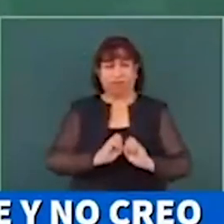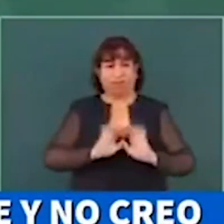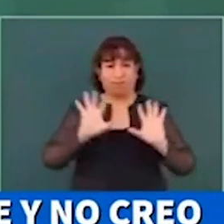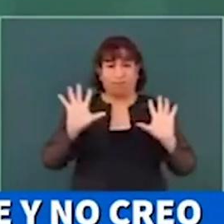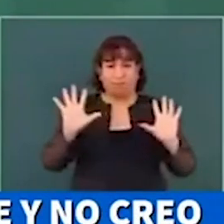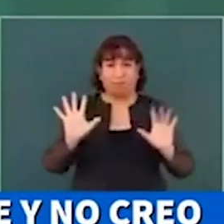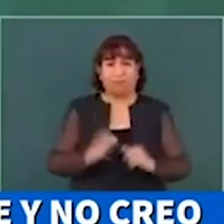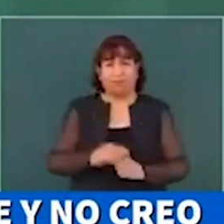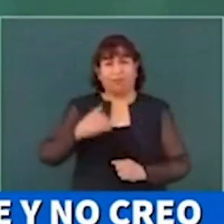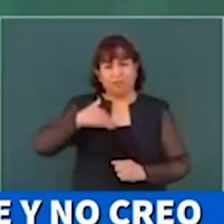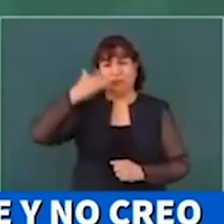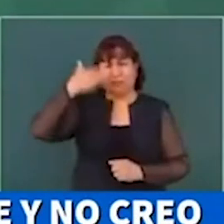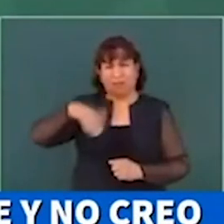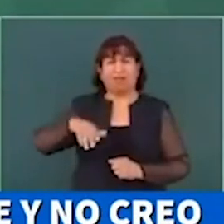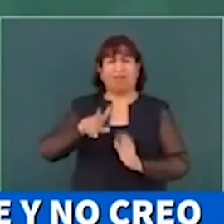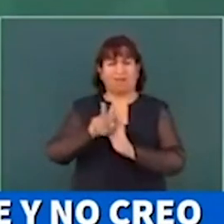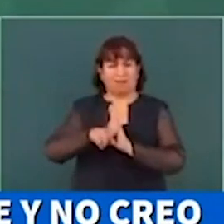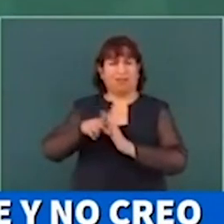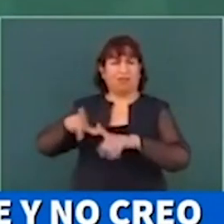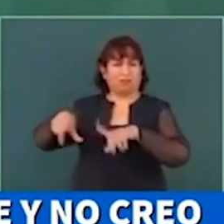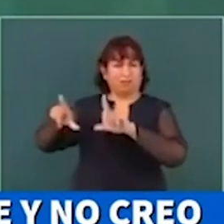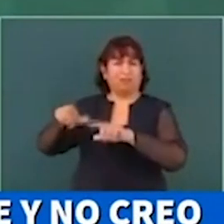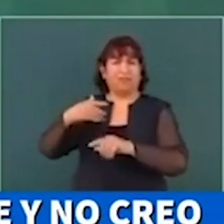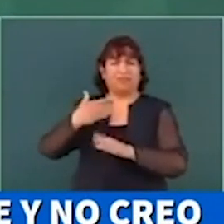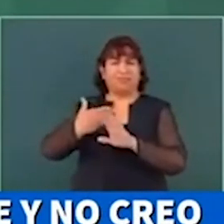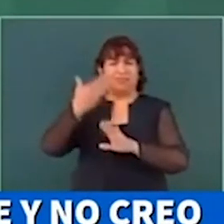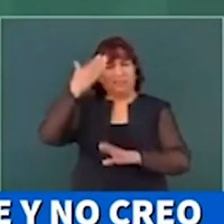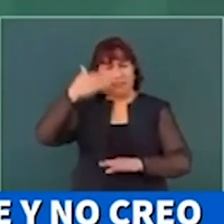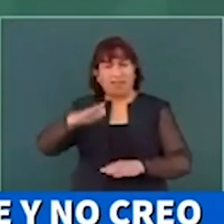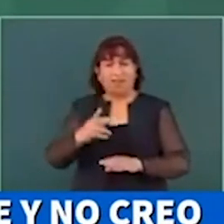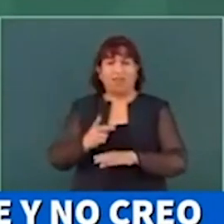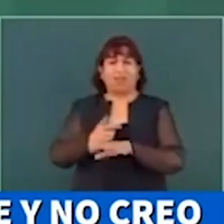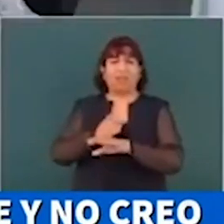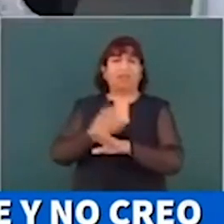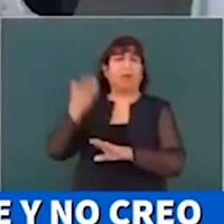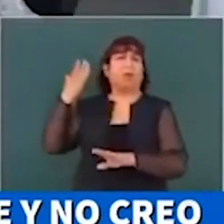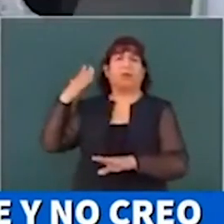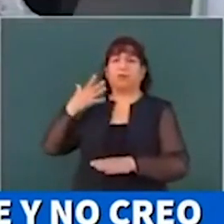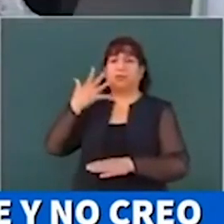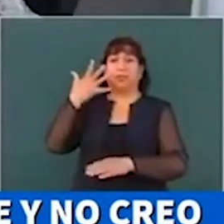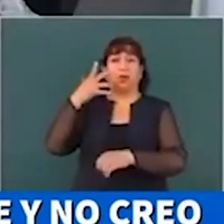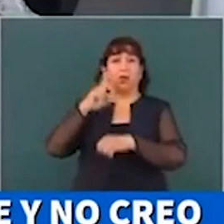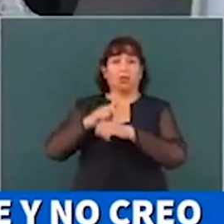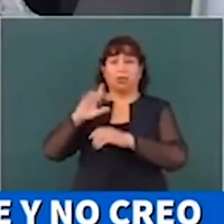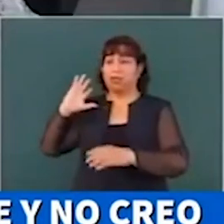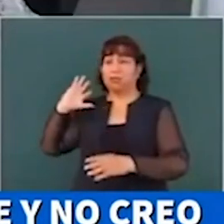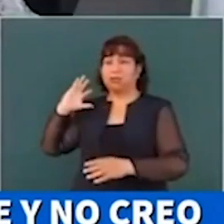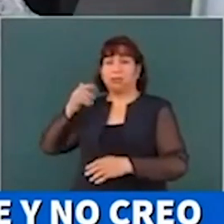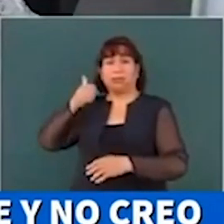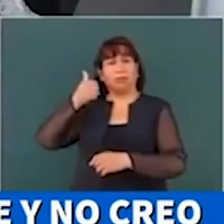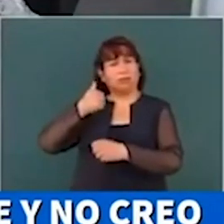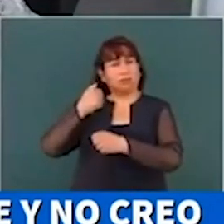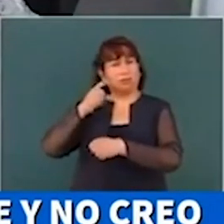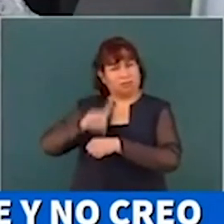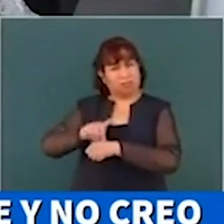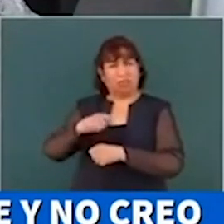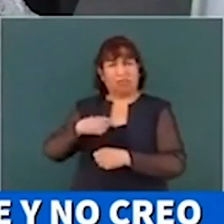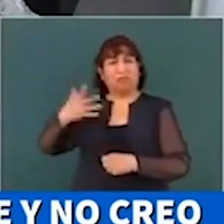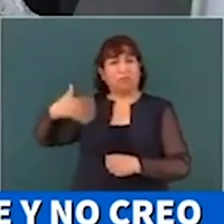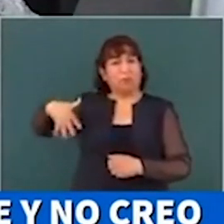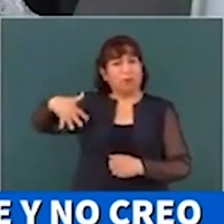Yo sabía de estos videos. ¿Desde cuándo? Desde hace como 5 días o 6. Porque me buscó